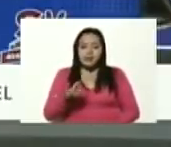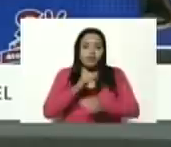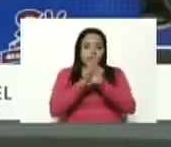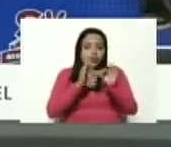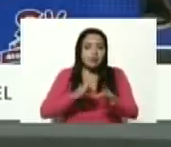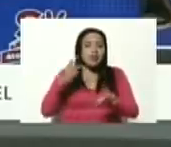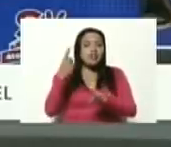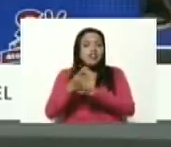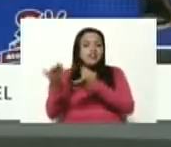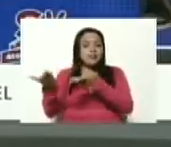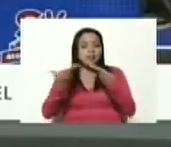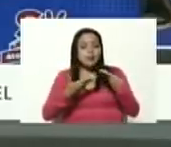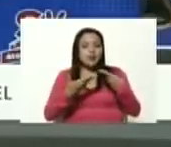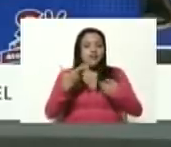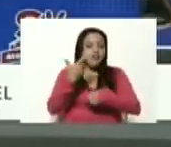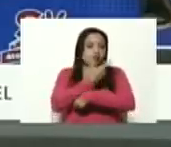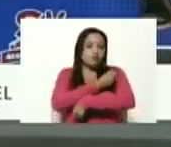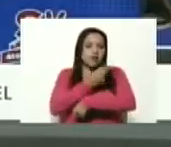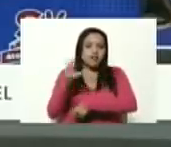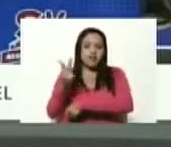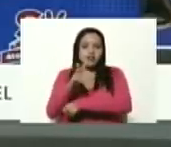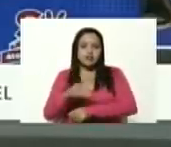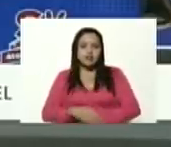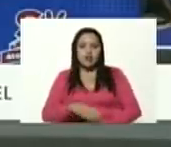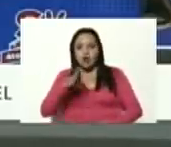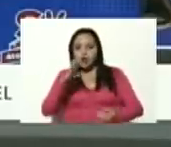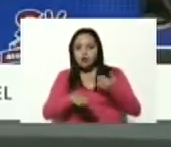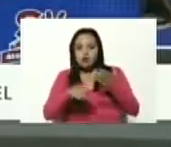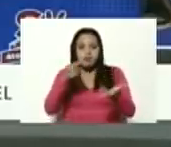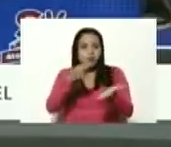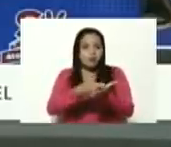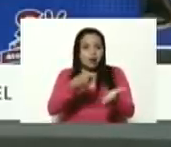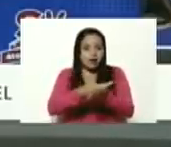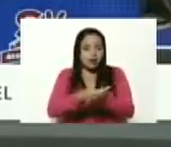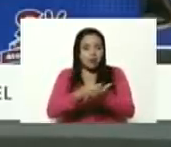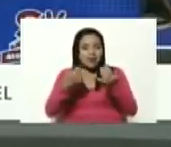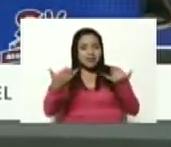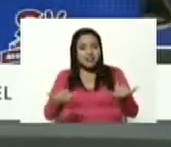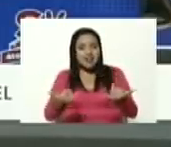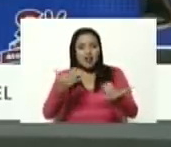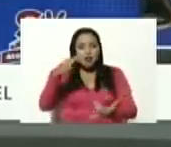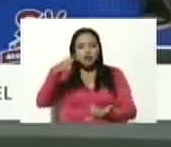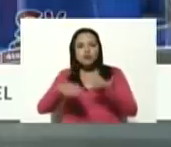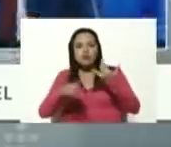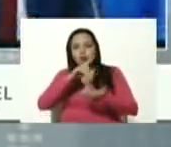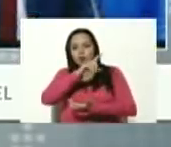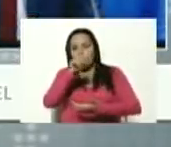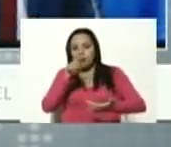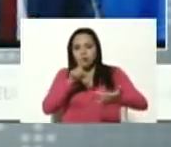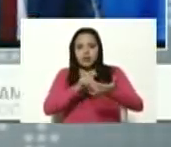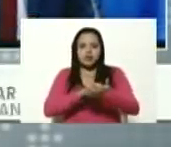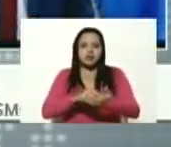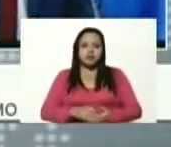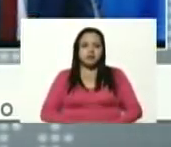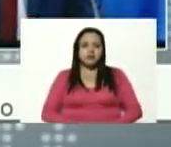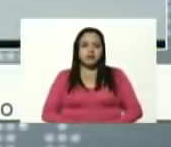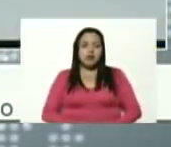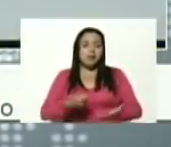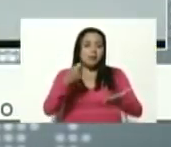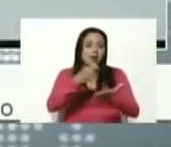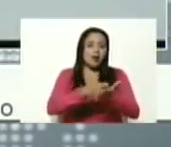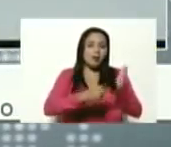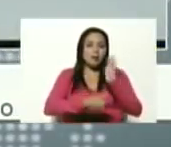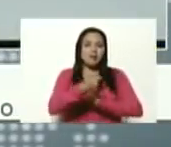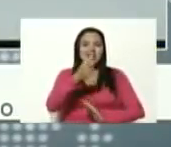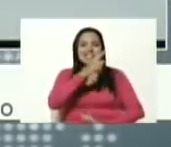Venezuela. En los últimos depósitos, para llegar ya al depósito completo, hemos depositado más de